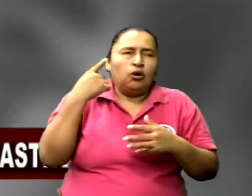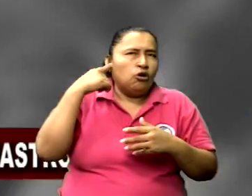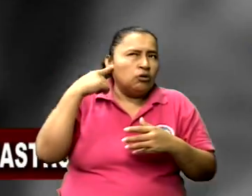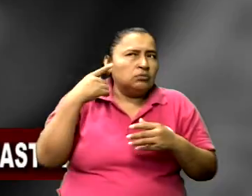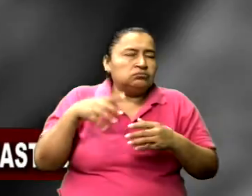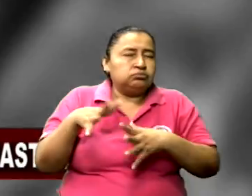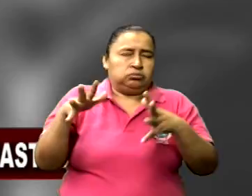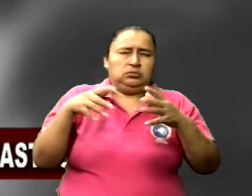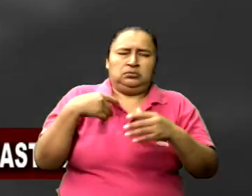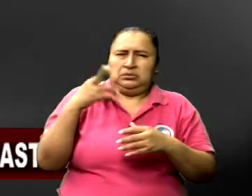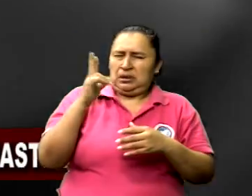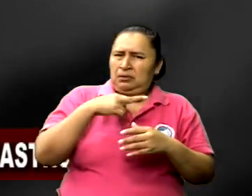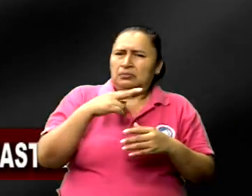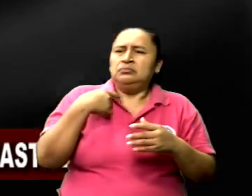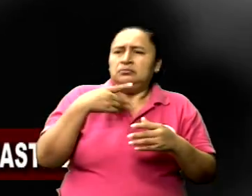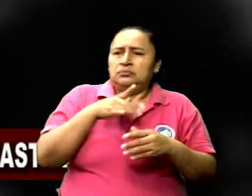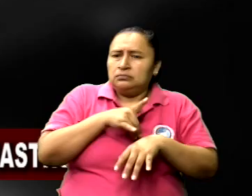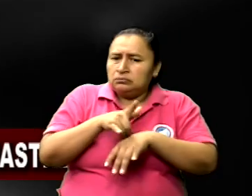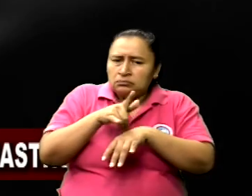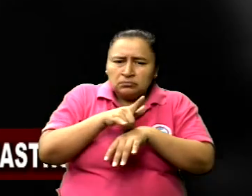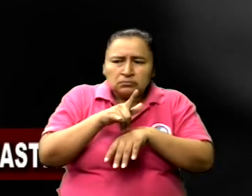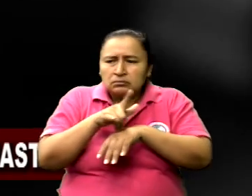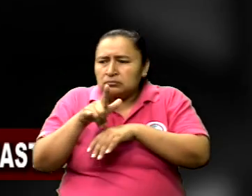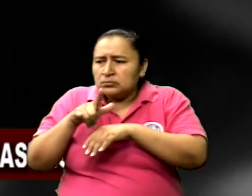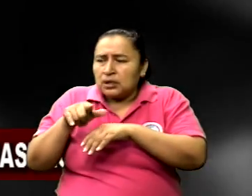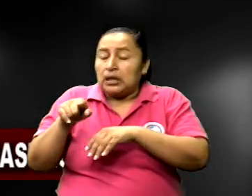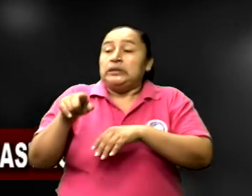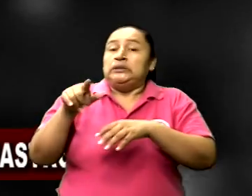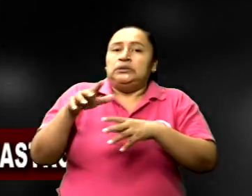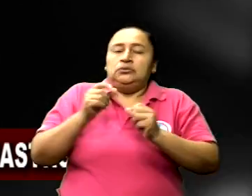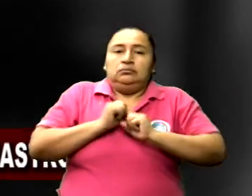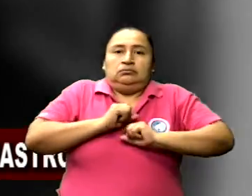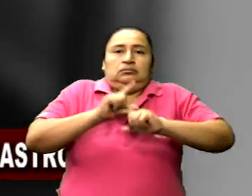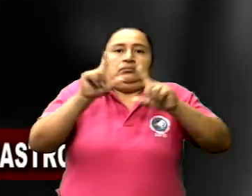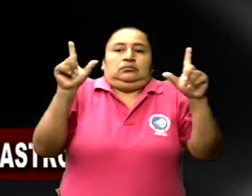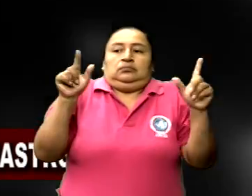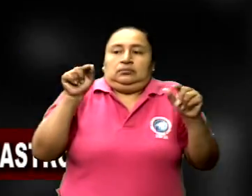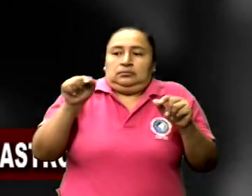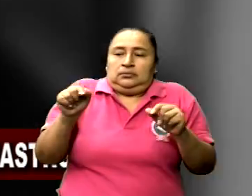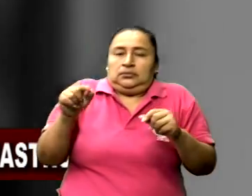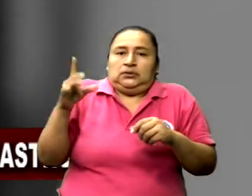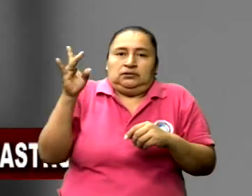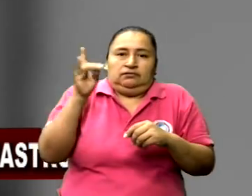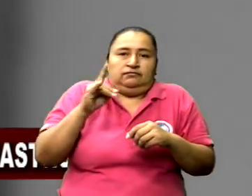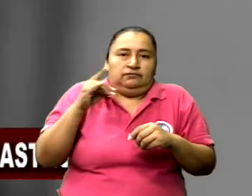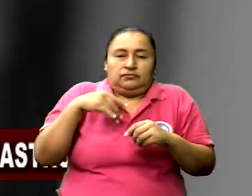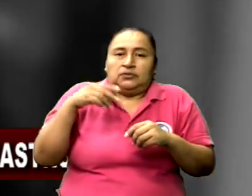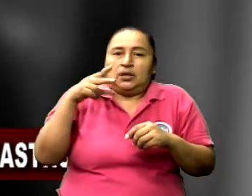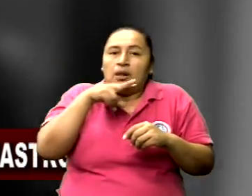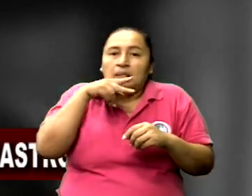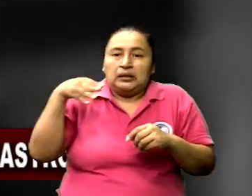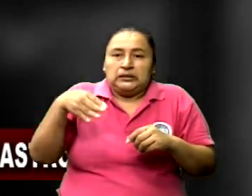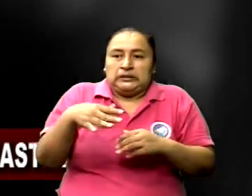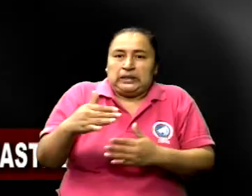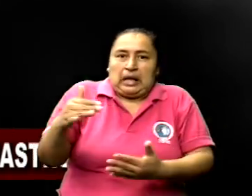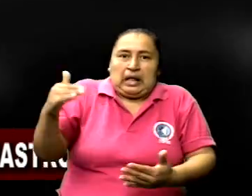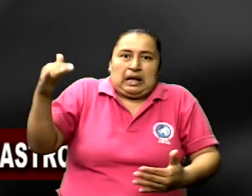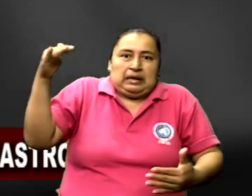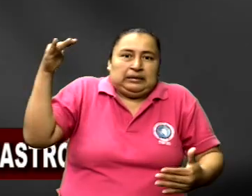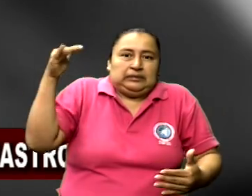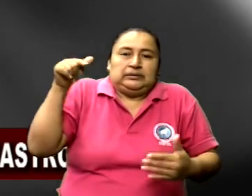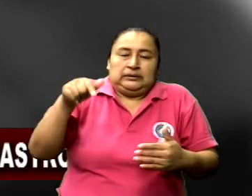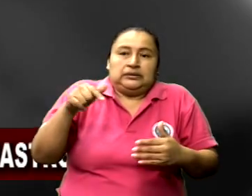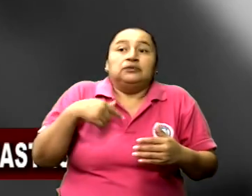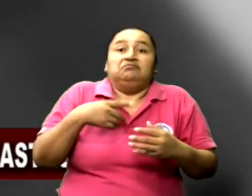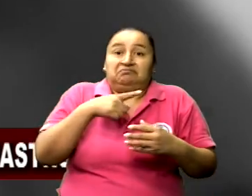ruido extraño y al buscar el origen del ruido se lleva la sorpresa que se trata de una serpiente grande y realmente